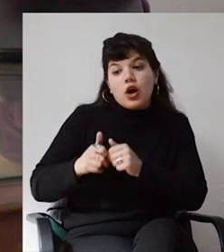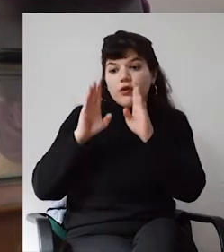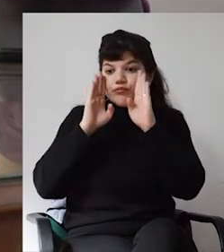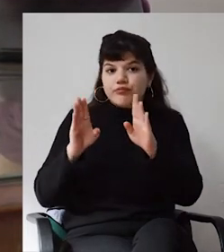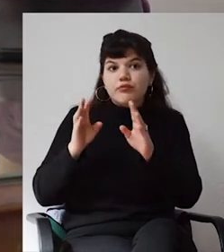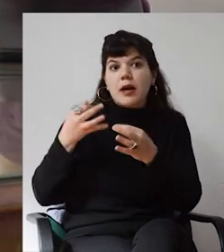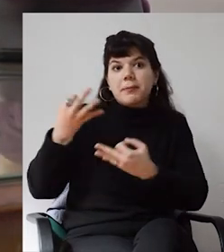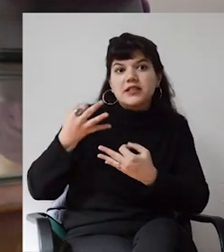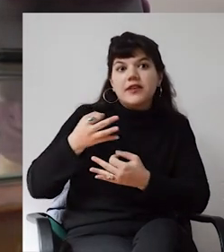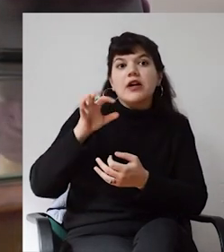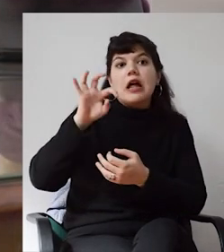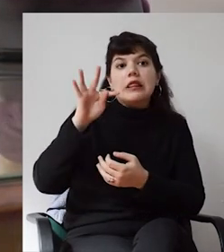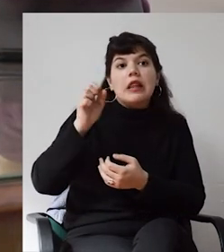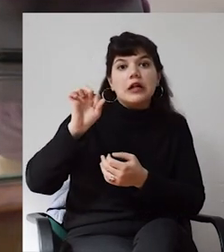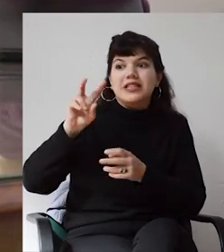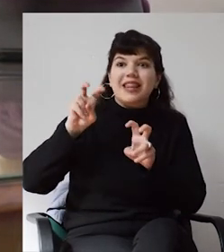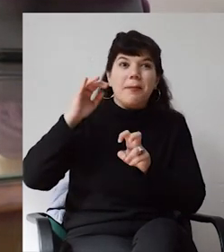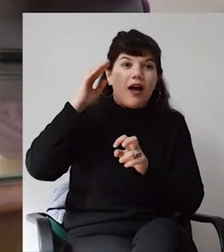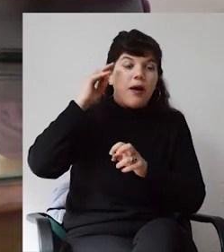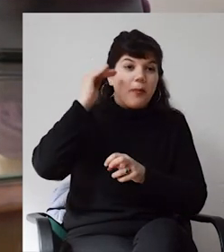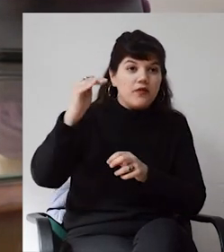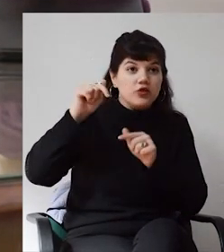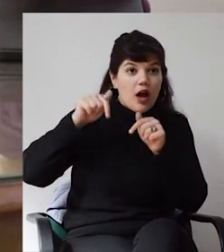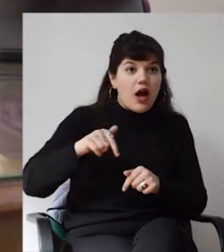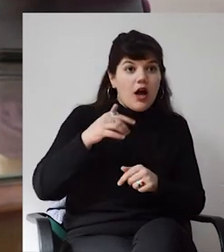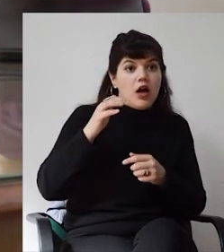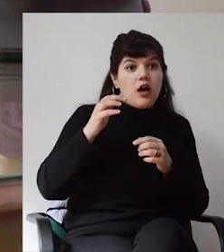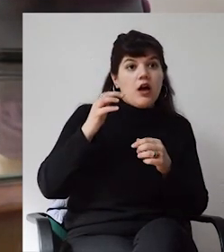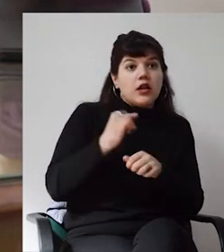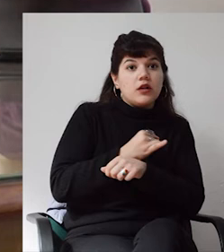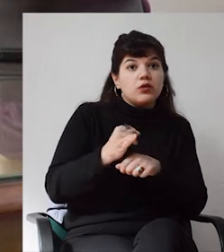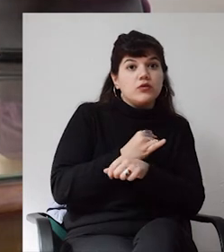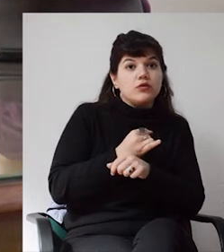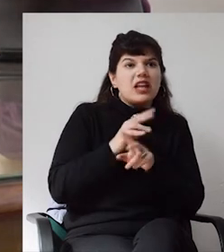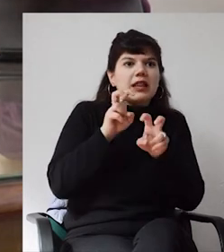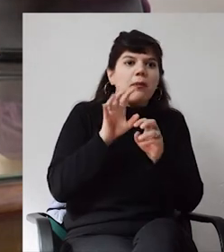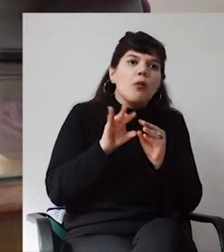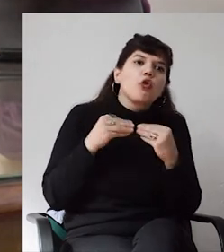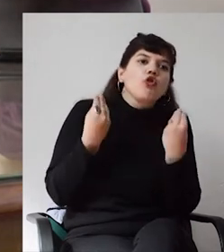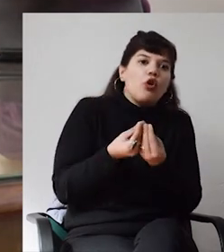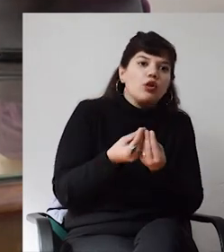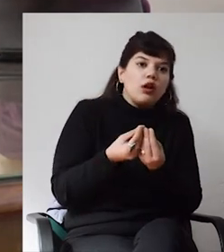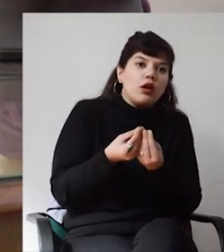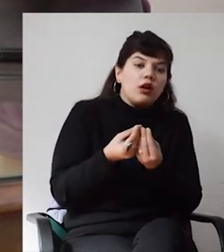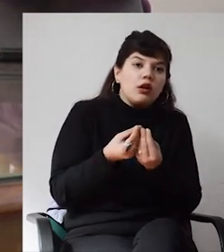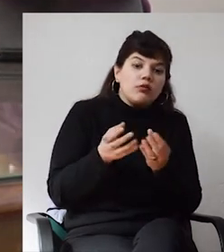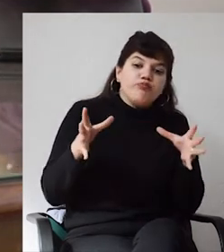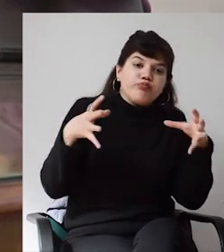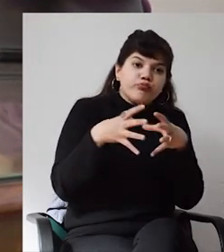estructuras TAS y las estructuras docentes en el ISEF? Bueno, en un plano de integralidad. Es decir,